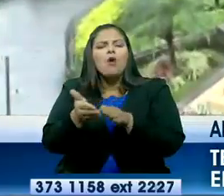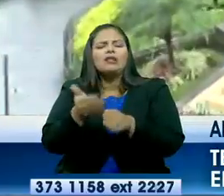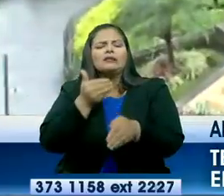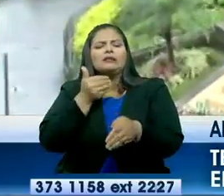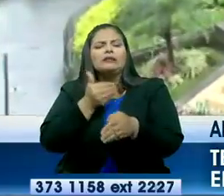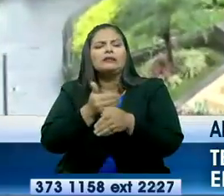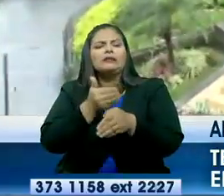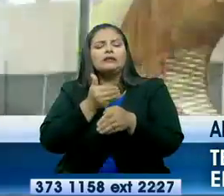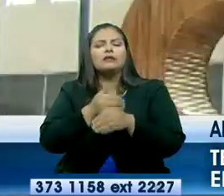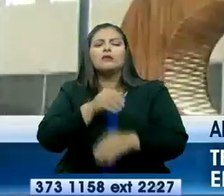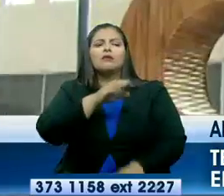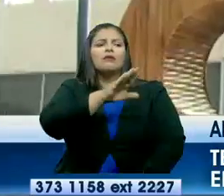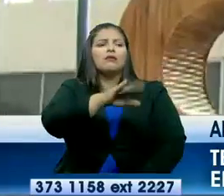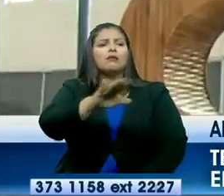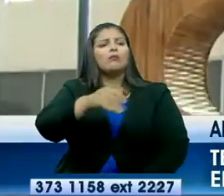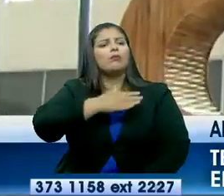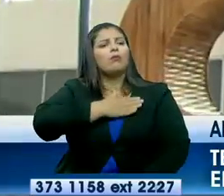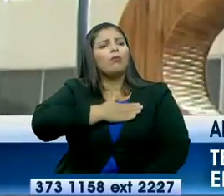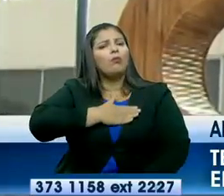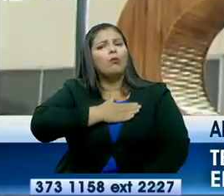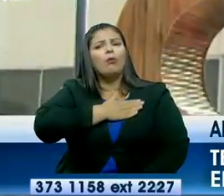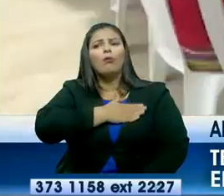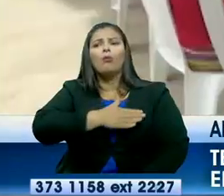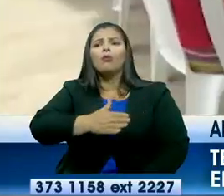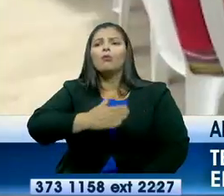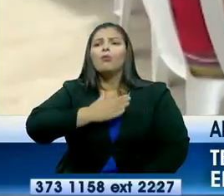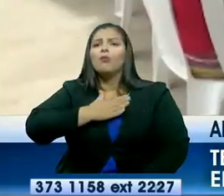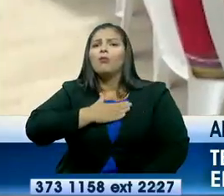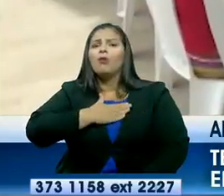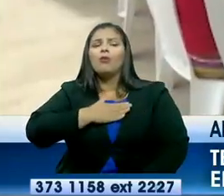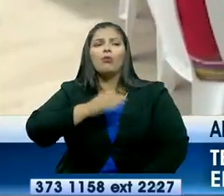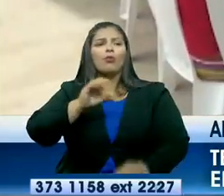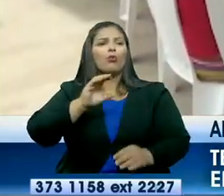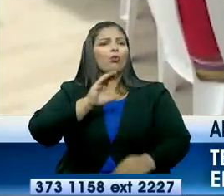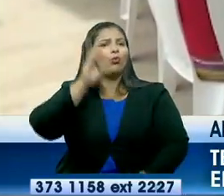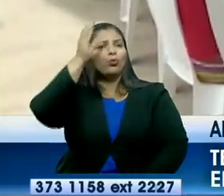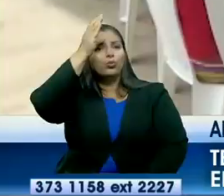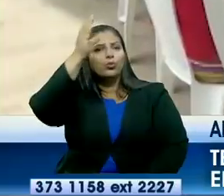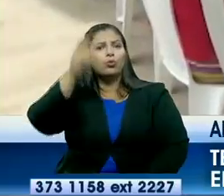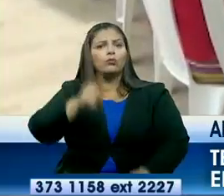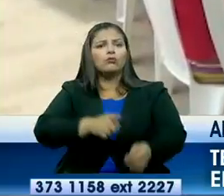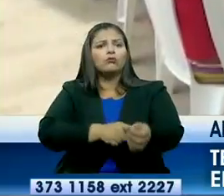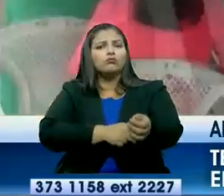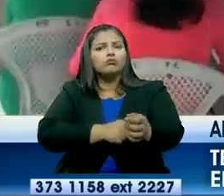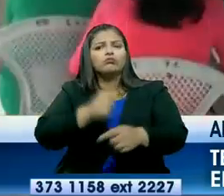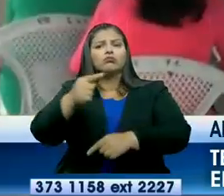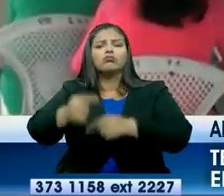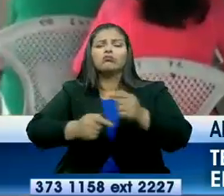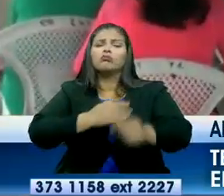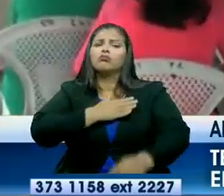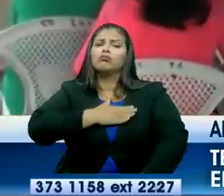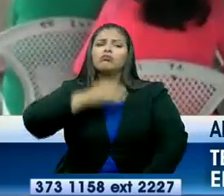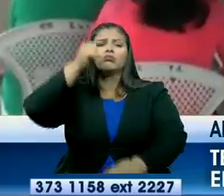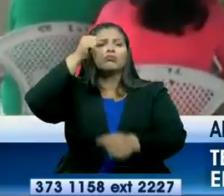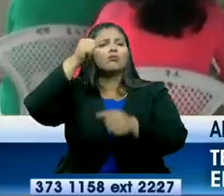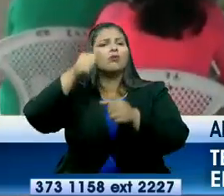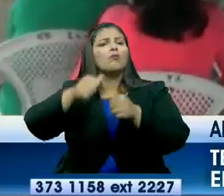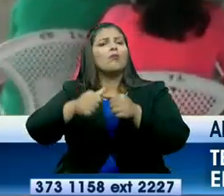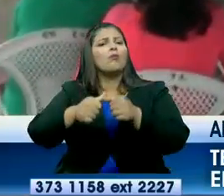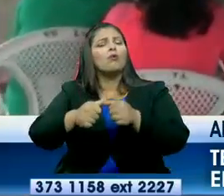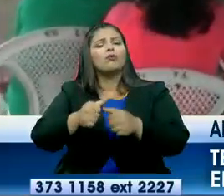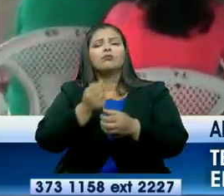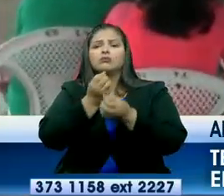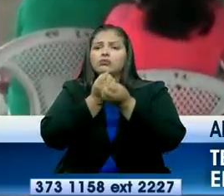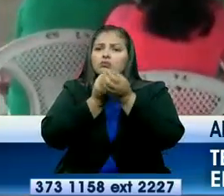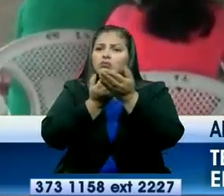conocido por los dos monumentos que lo representan y la avenida llamada Branca Lazacón en su honor. Pero este es el primer año que su natalicio se